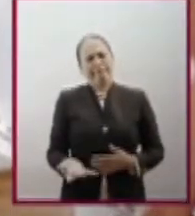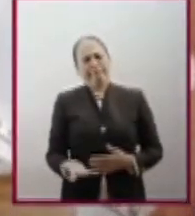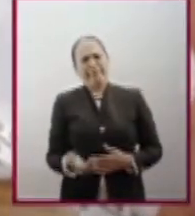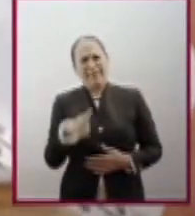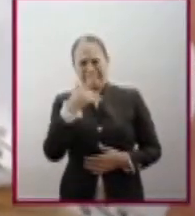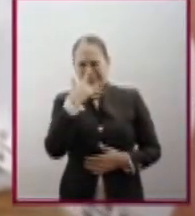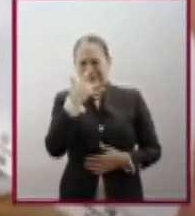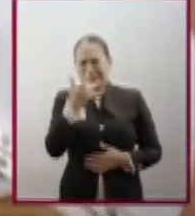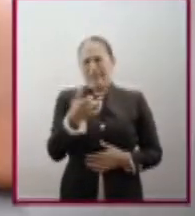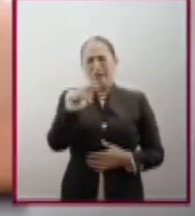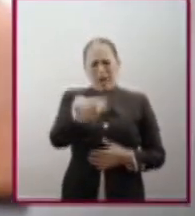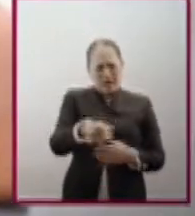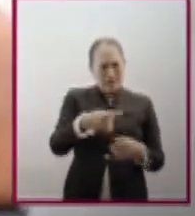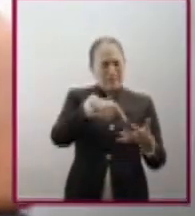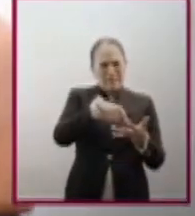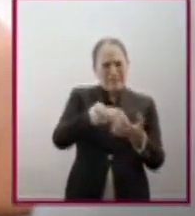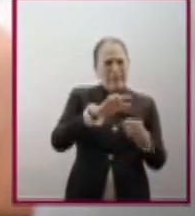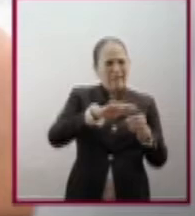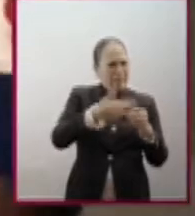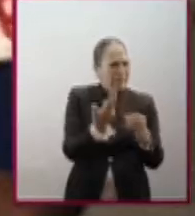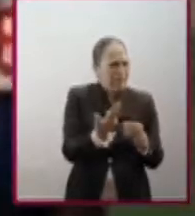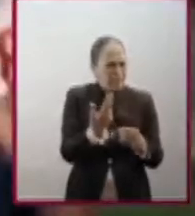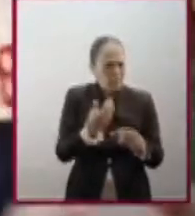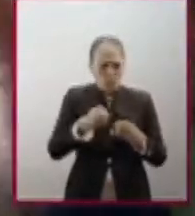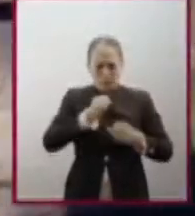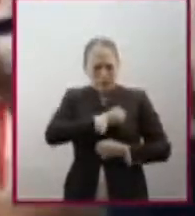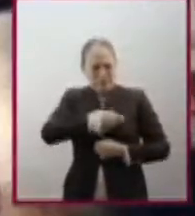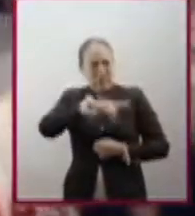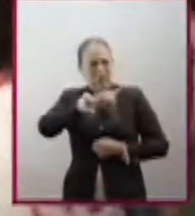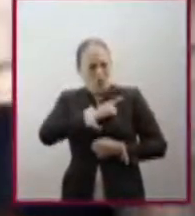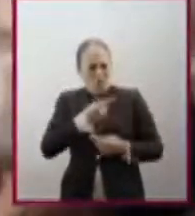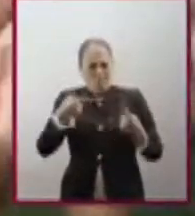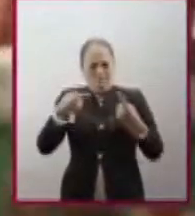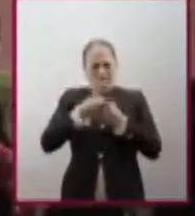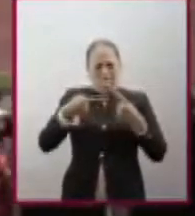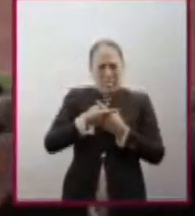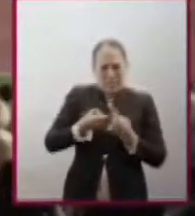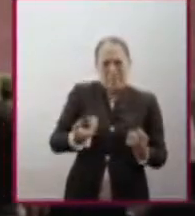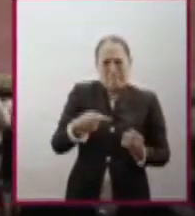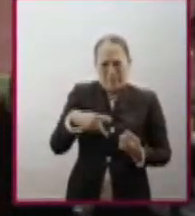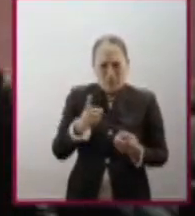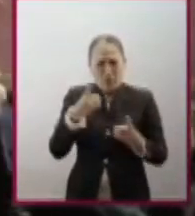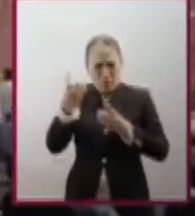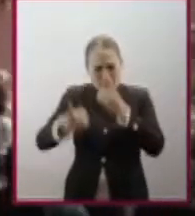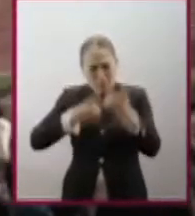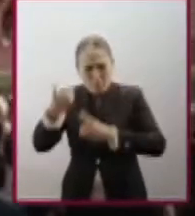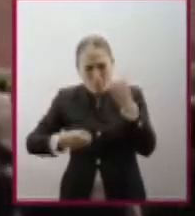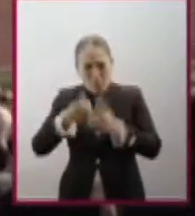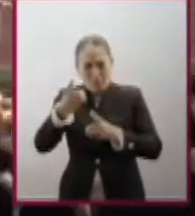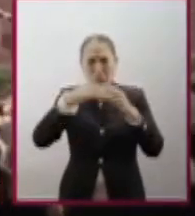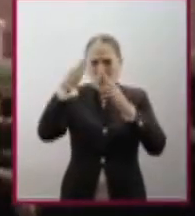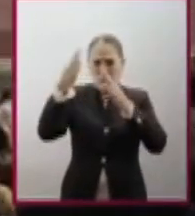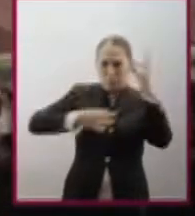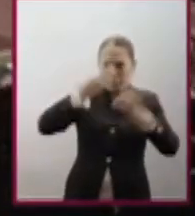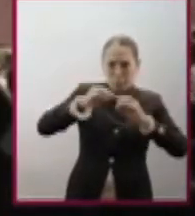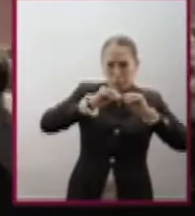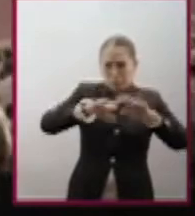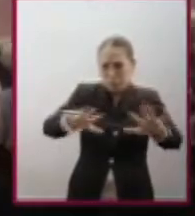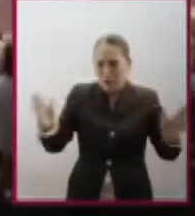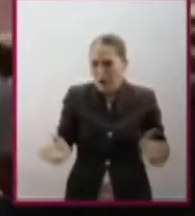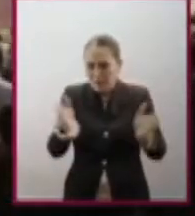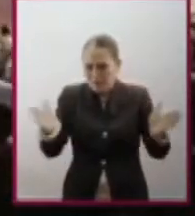¿Es curioso que un producto dañino para la salud se use para promover el deporte?